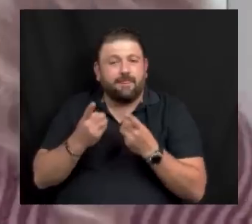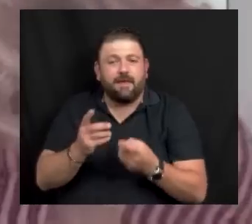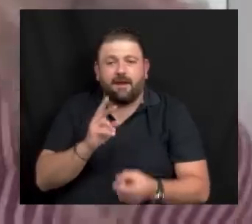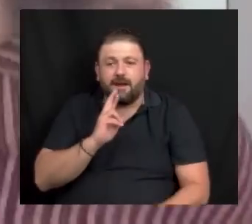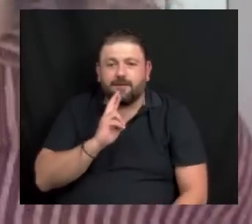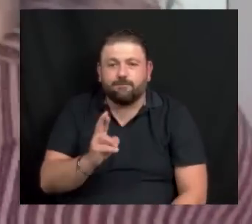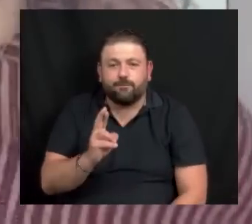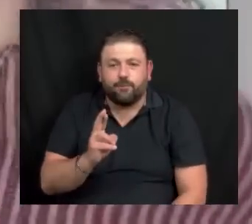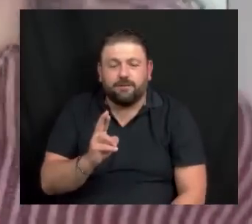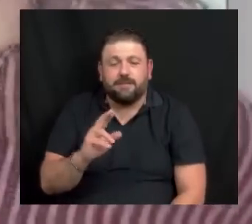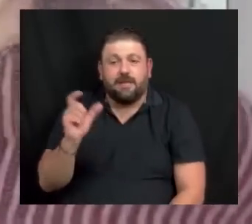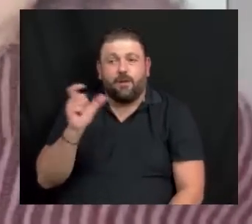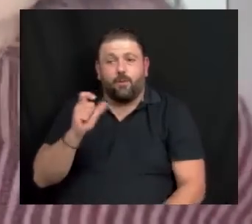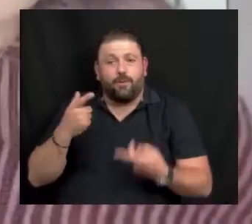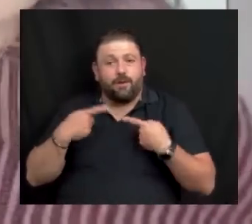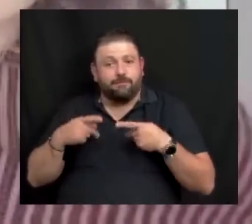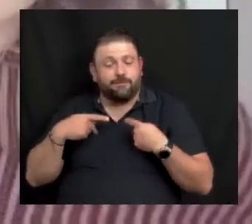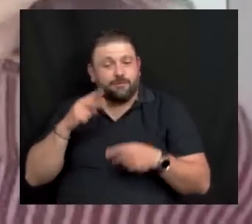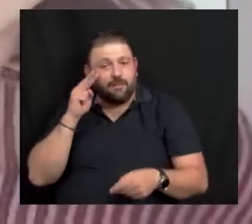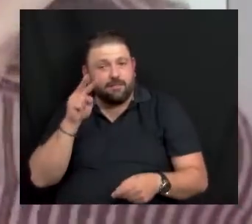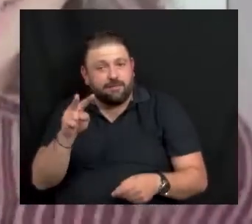esos resultados se van generando los...